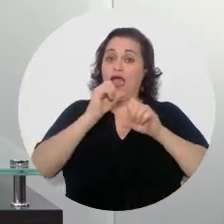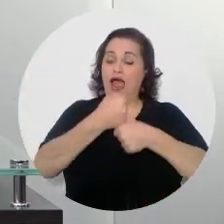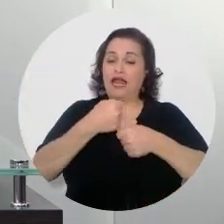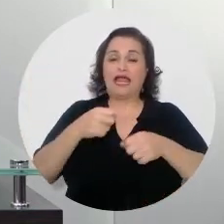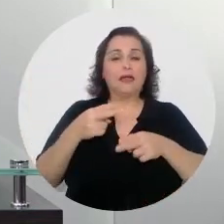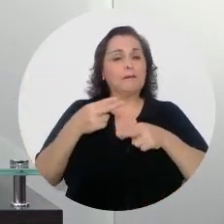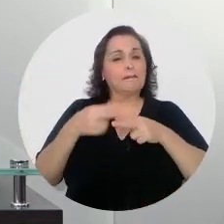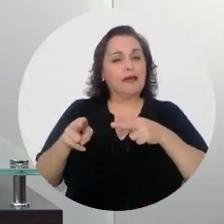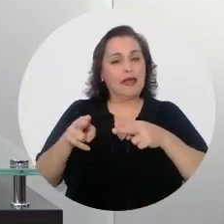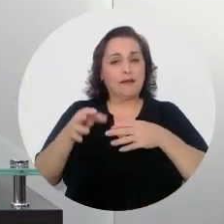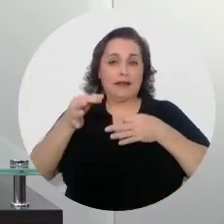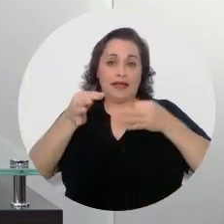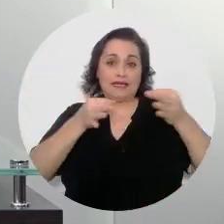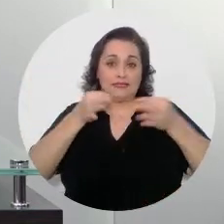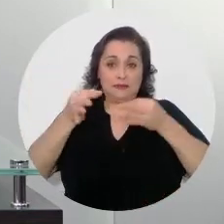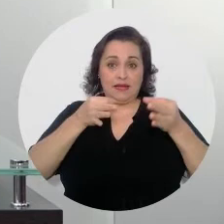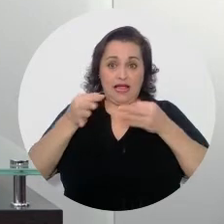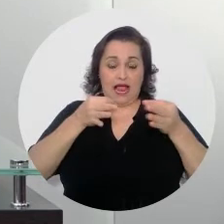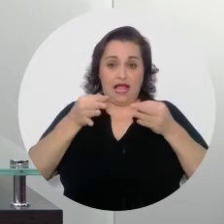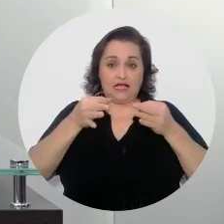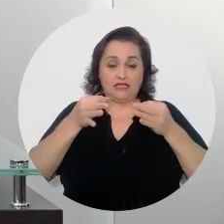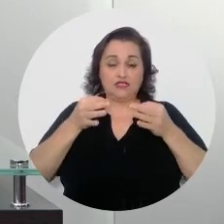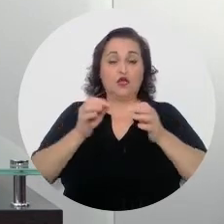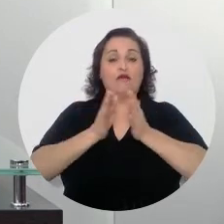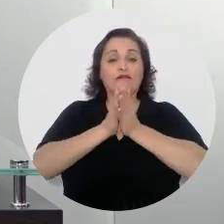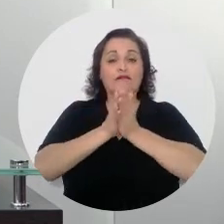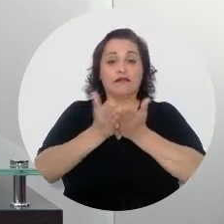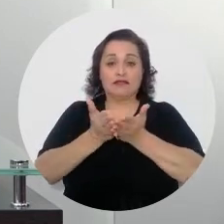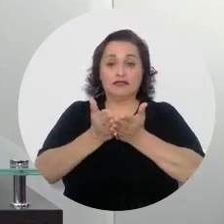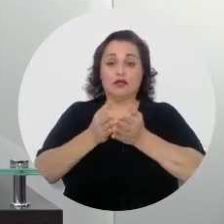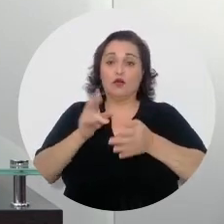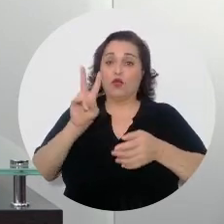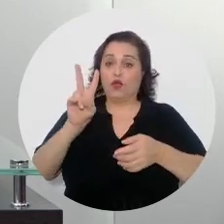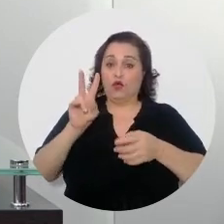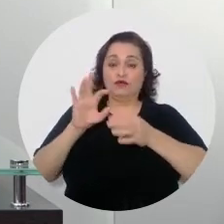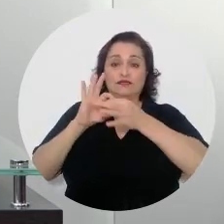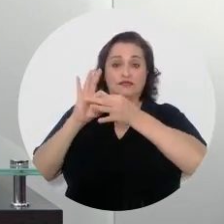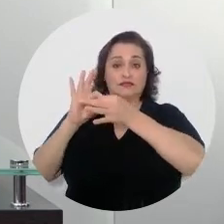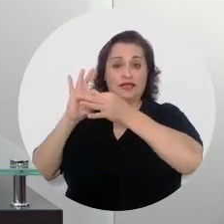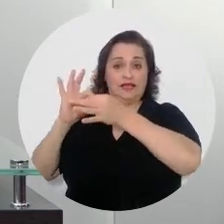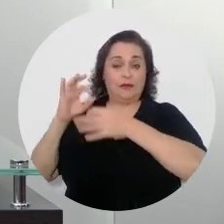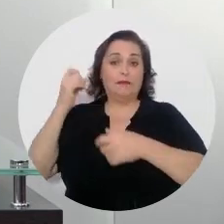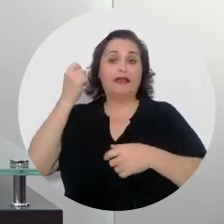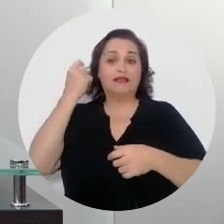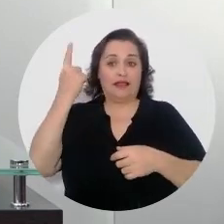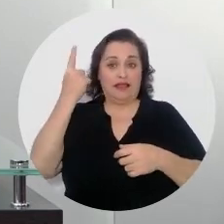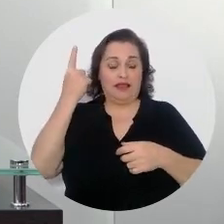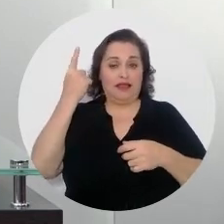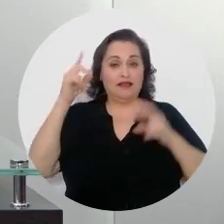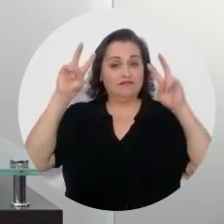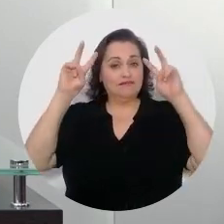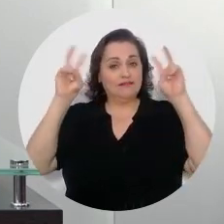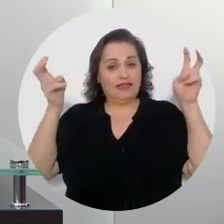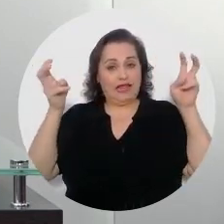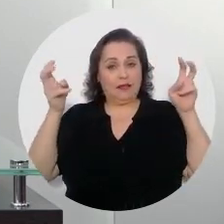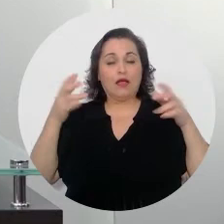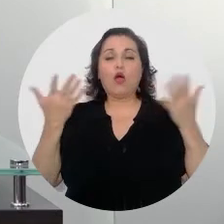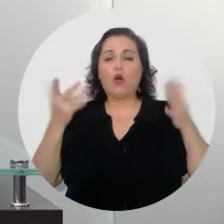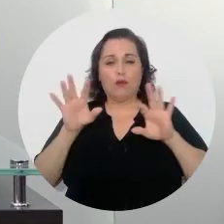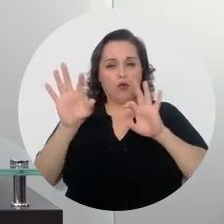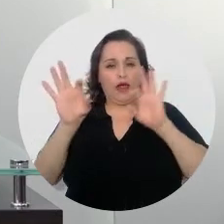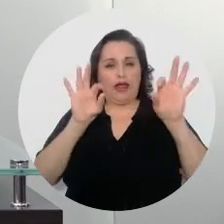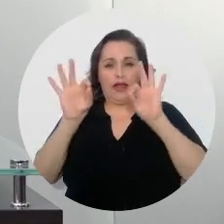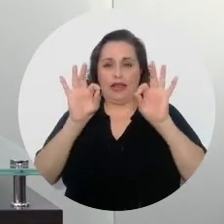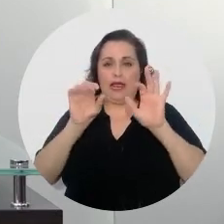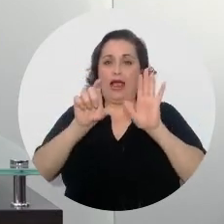una breve explicación del fascículo 2 de la serie para entender, que trata sobre cómo